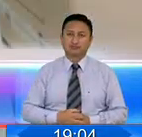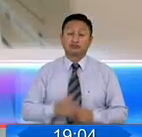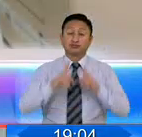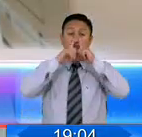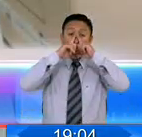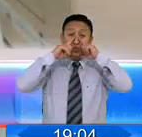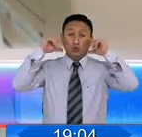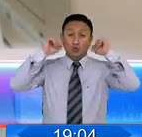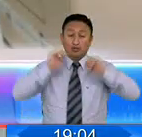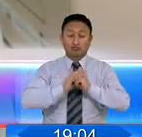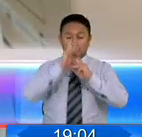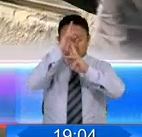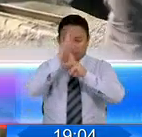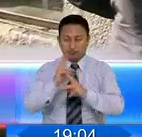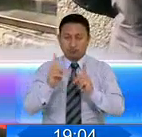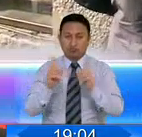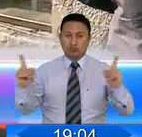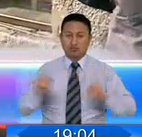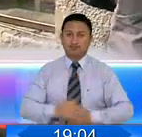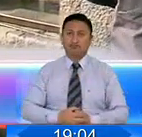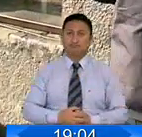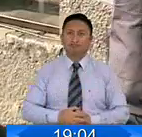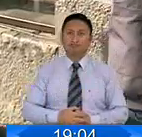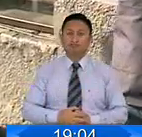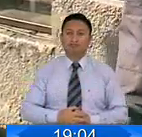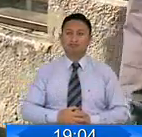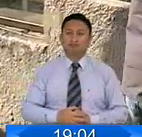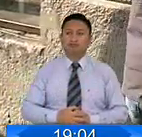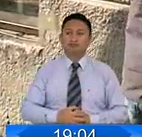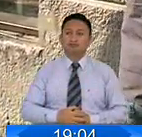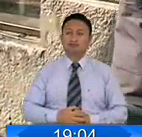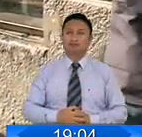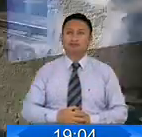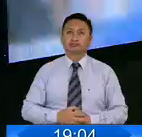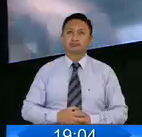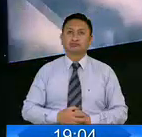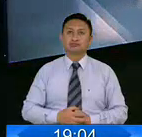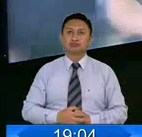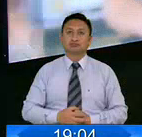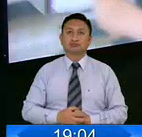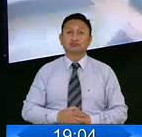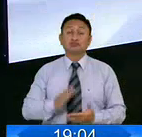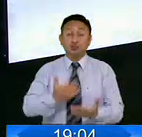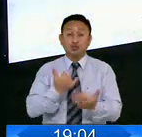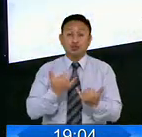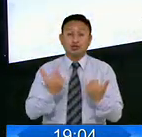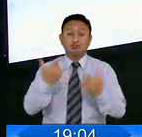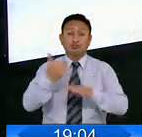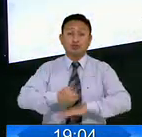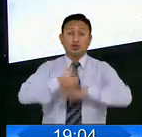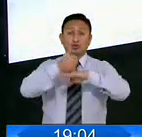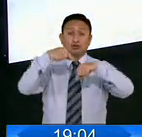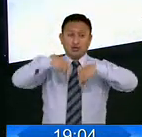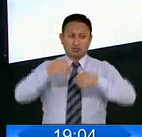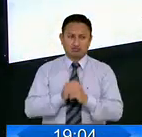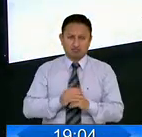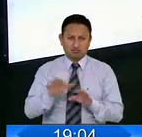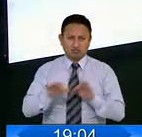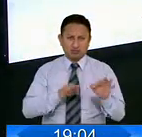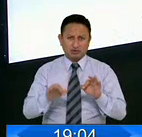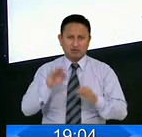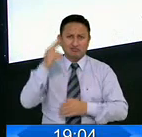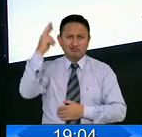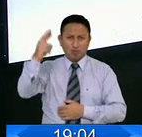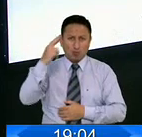y respetar el distanciamiento, informó Priscila Cadena. Hasta el momento, las autoridades no dan razón de las fechas en